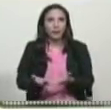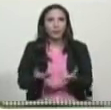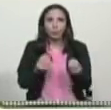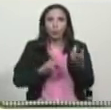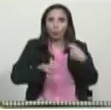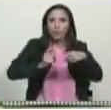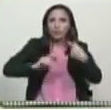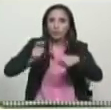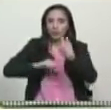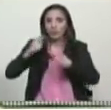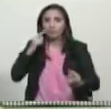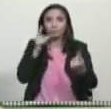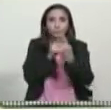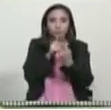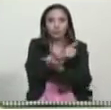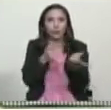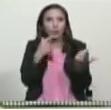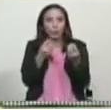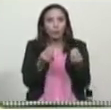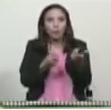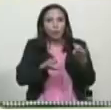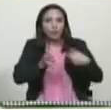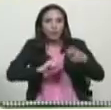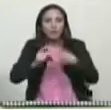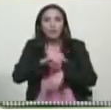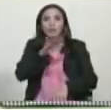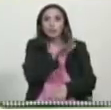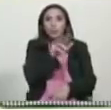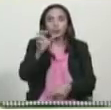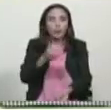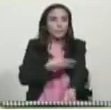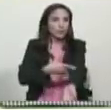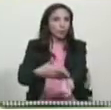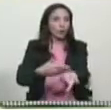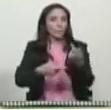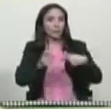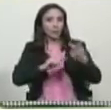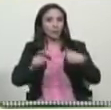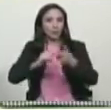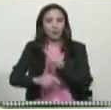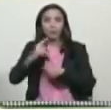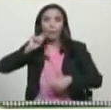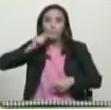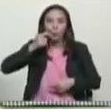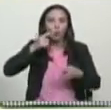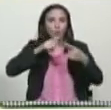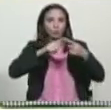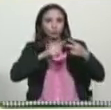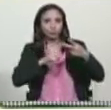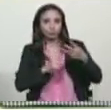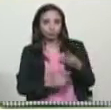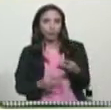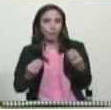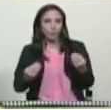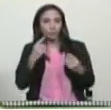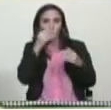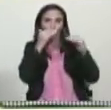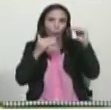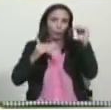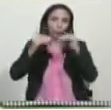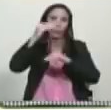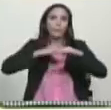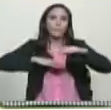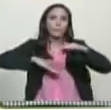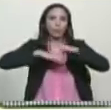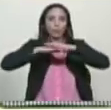para llegar a una parvada de 53 millones de pollos de aves, que es el tope que hemos